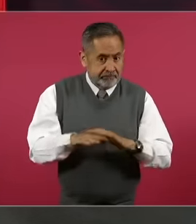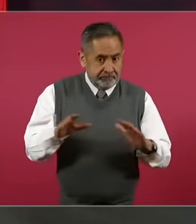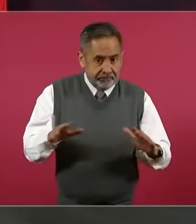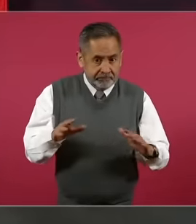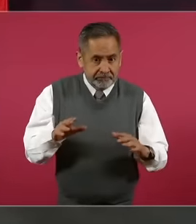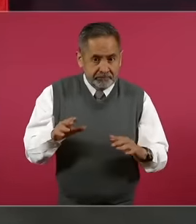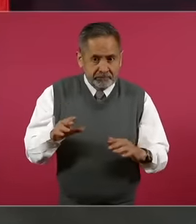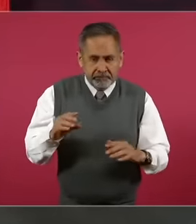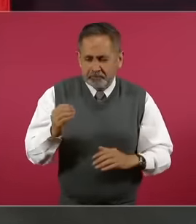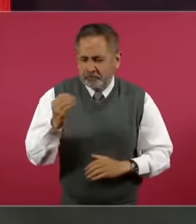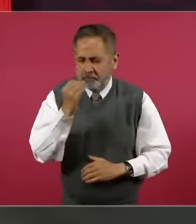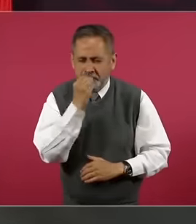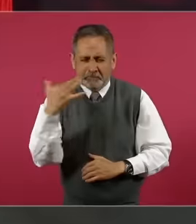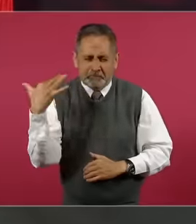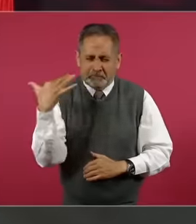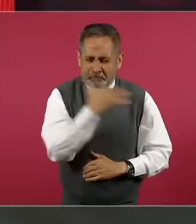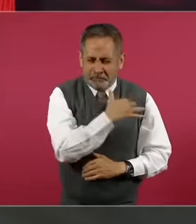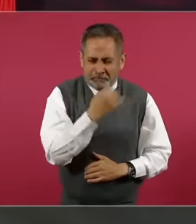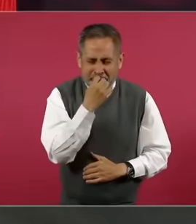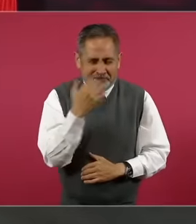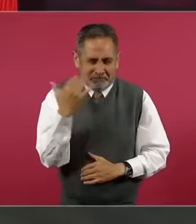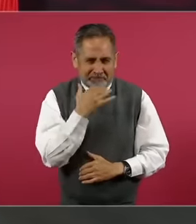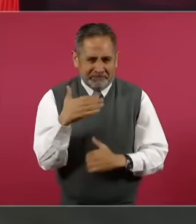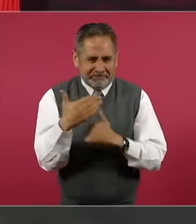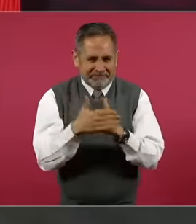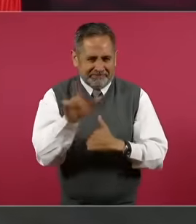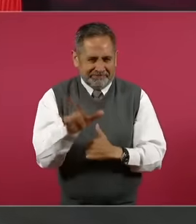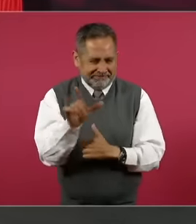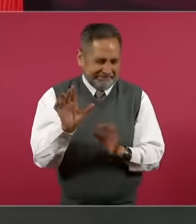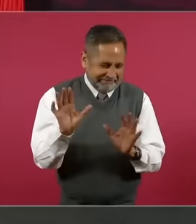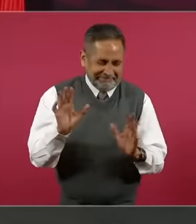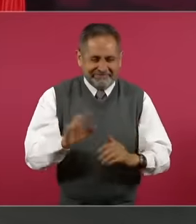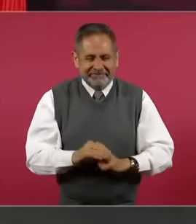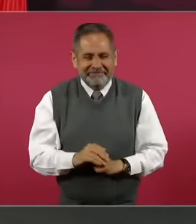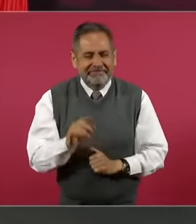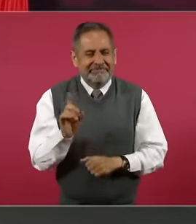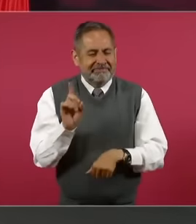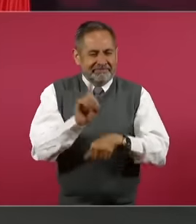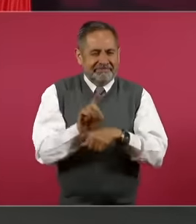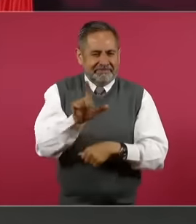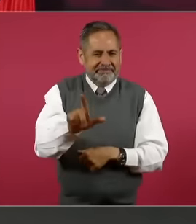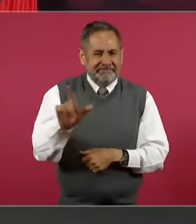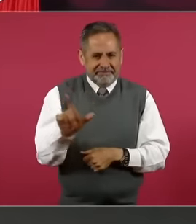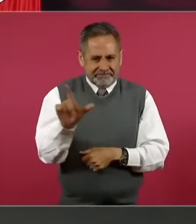el suculento desayuno, ¿no?, del lunes,